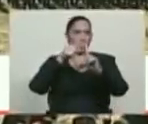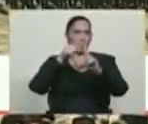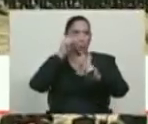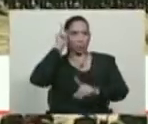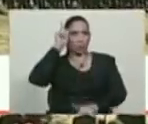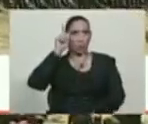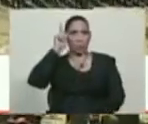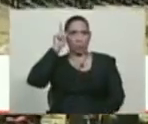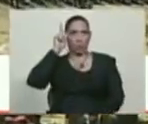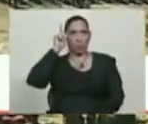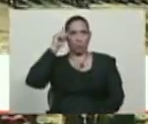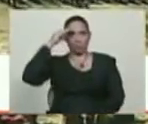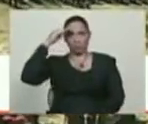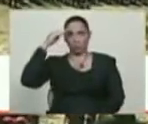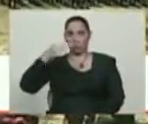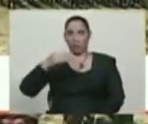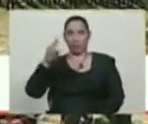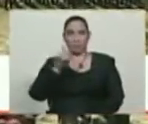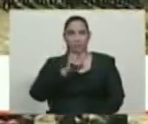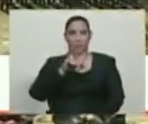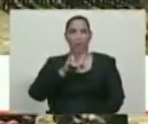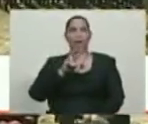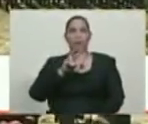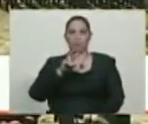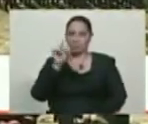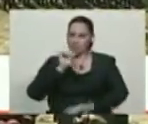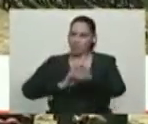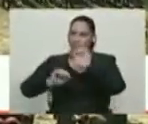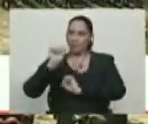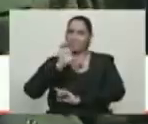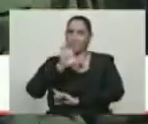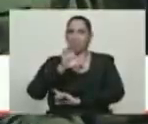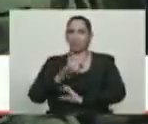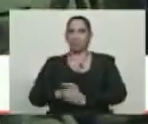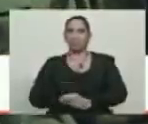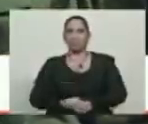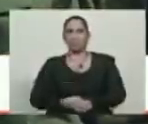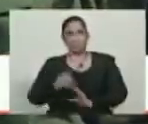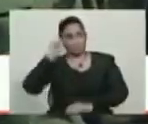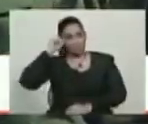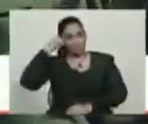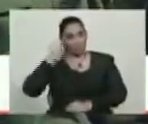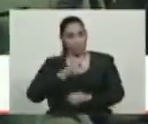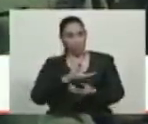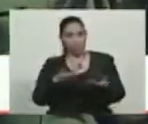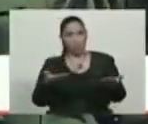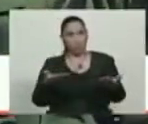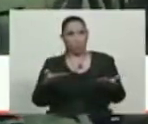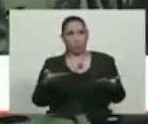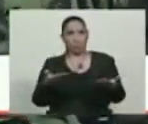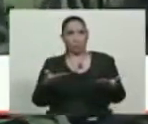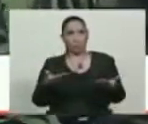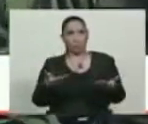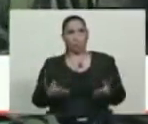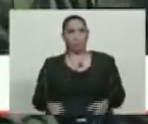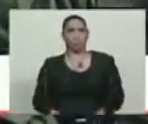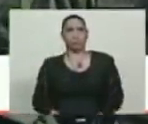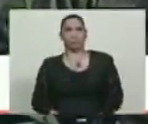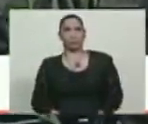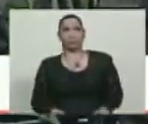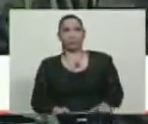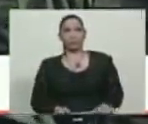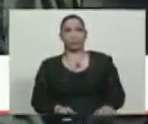soldado venezolano, que es defender a su patria. Hay que recordar, mi comandante en jefe, que fue usted quien activó